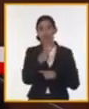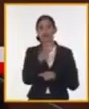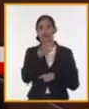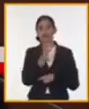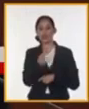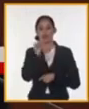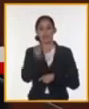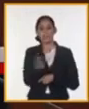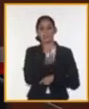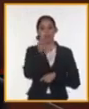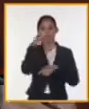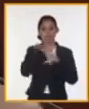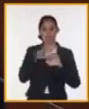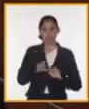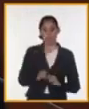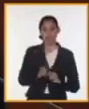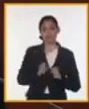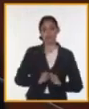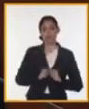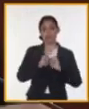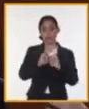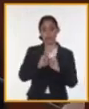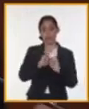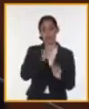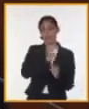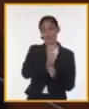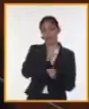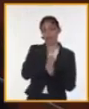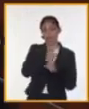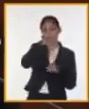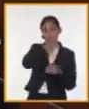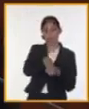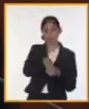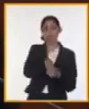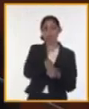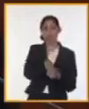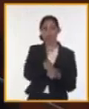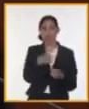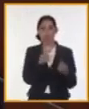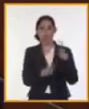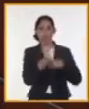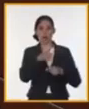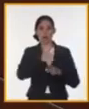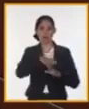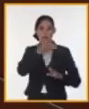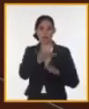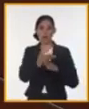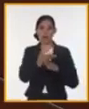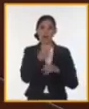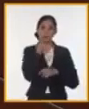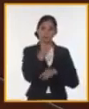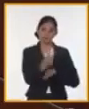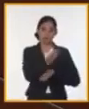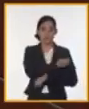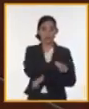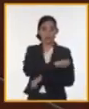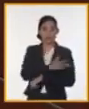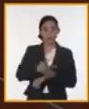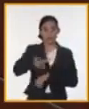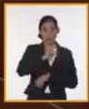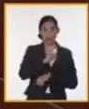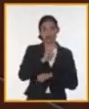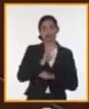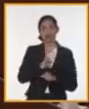tributan a la información para trabajar a lo interno y por supuesto a la información que tiene que brindar el país. Forma parte del acuerdo